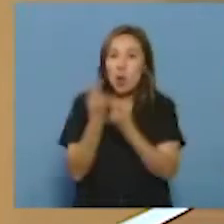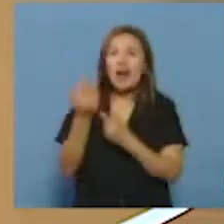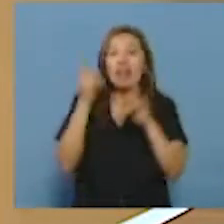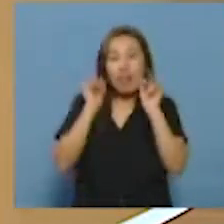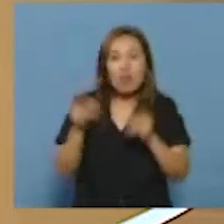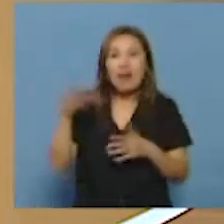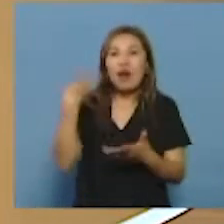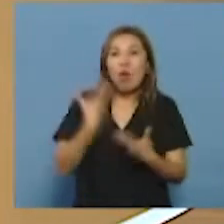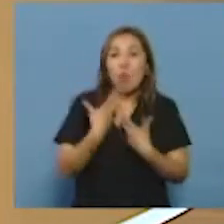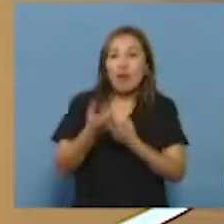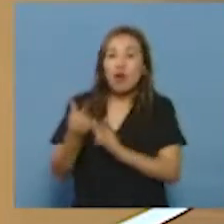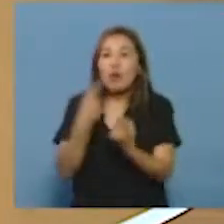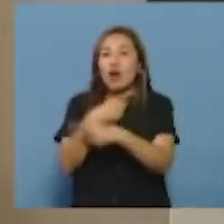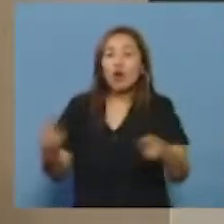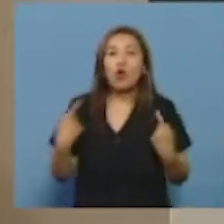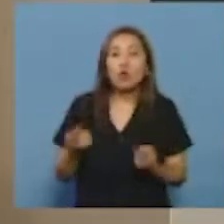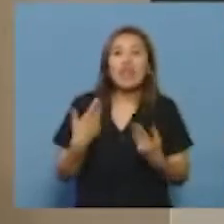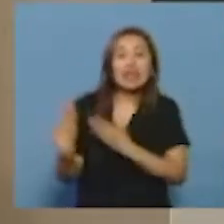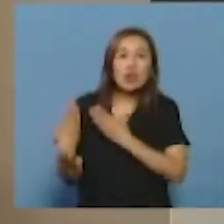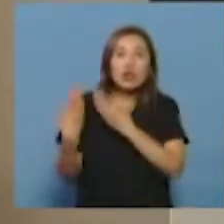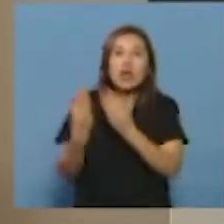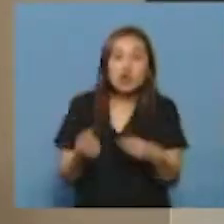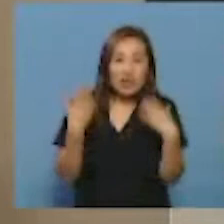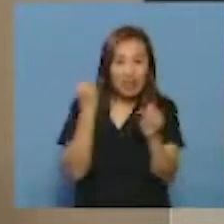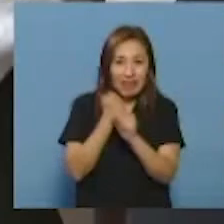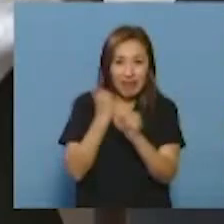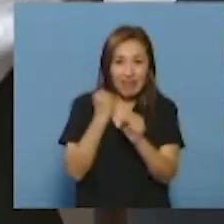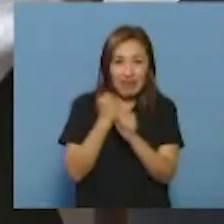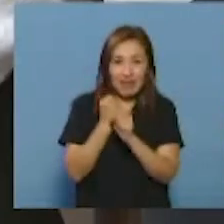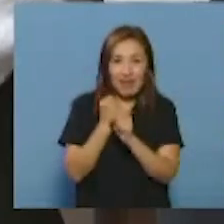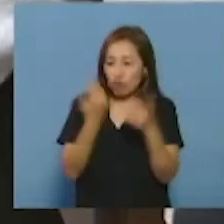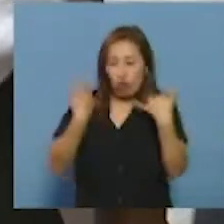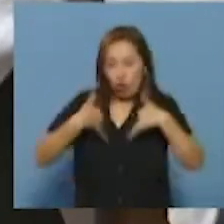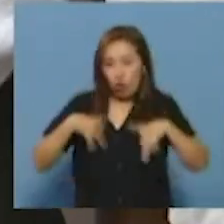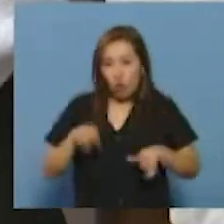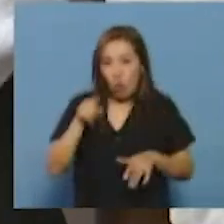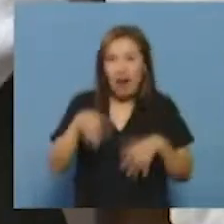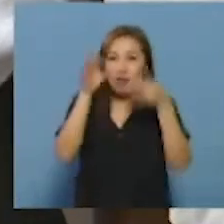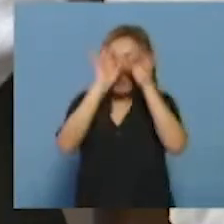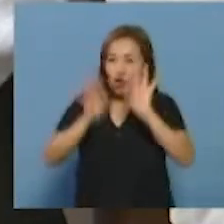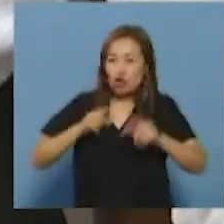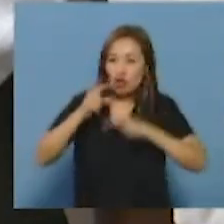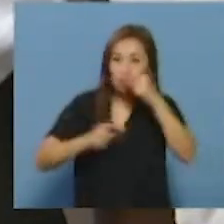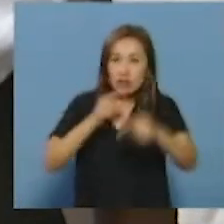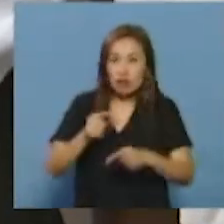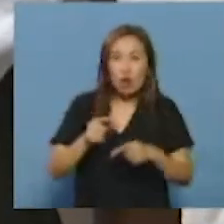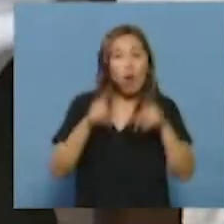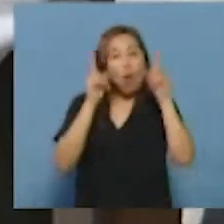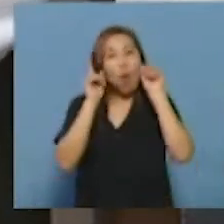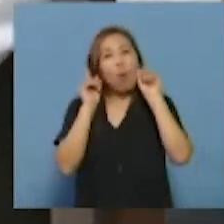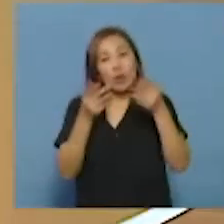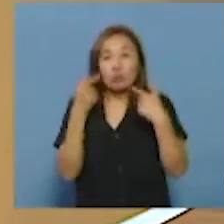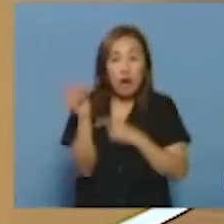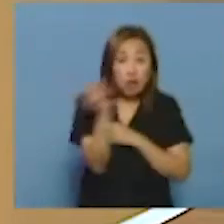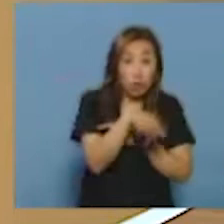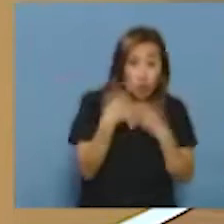de algunos elementos que van a favorecer el trabajo de estos proyectos. Profesor Fernando, bueno,